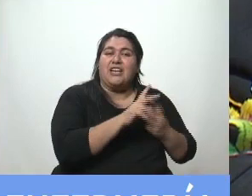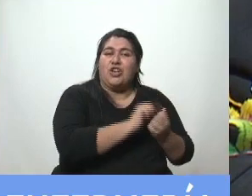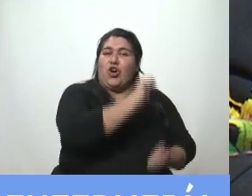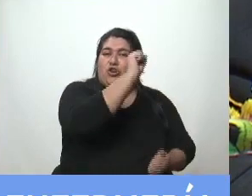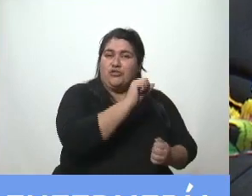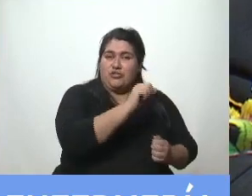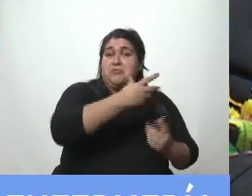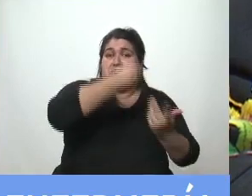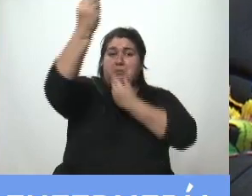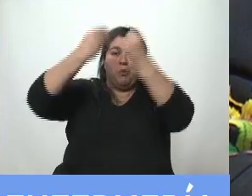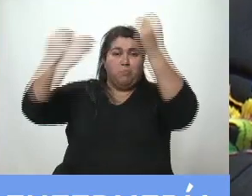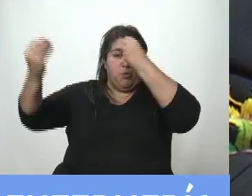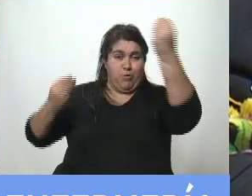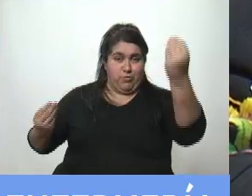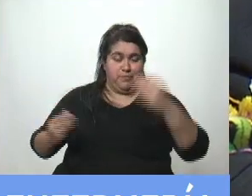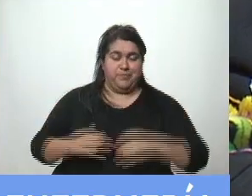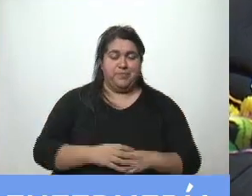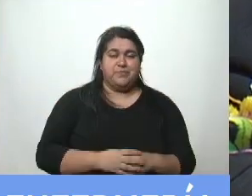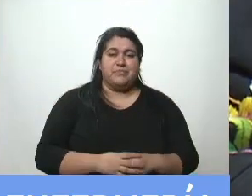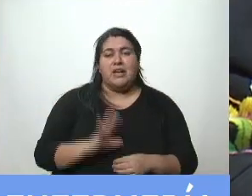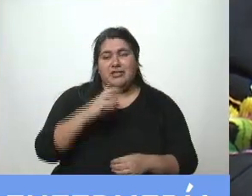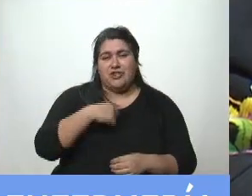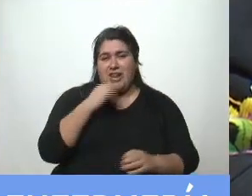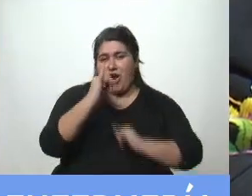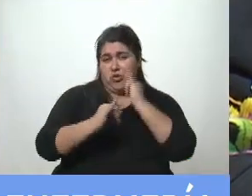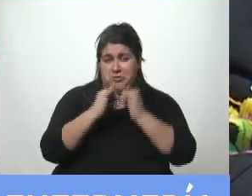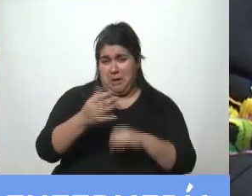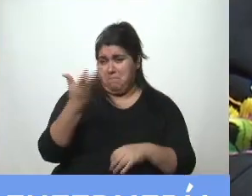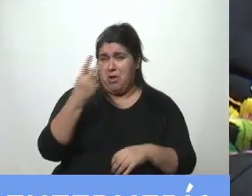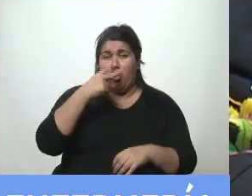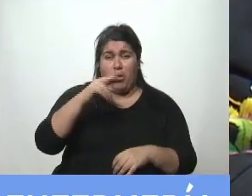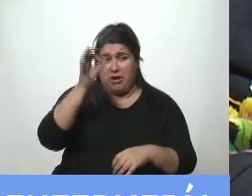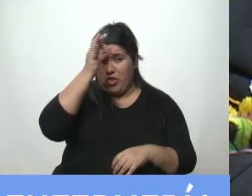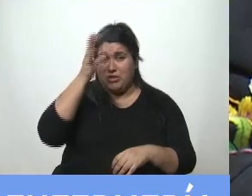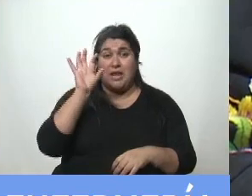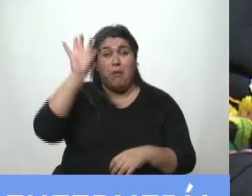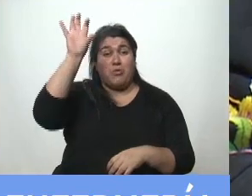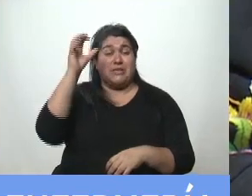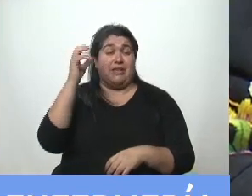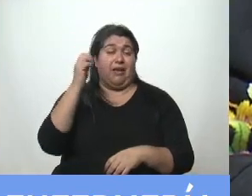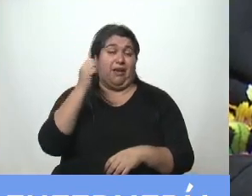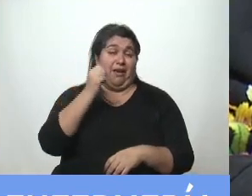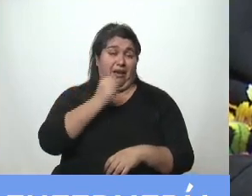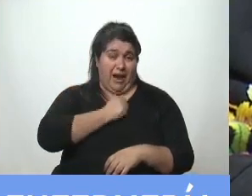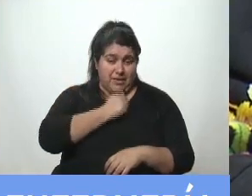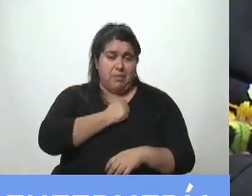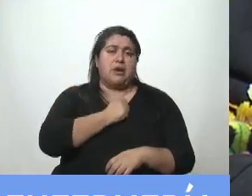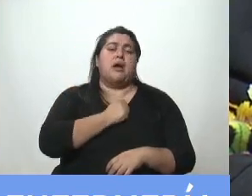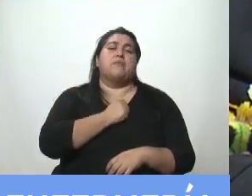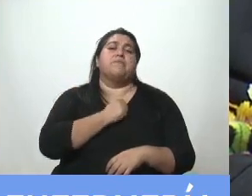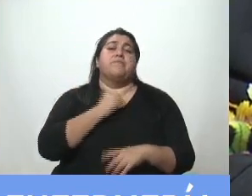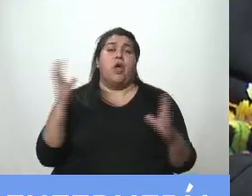enfermeros. Yo quería contar que en el 2012, en la provincia de Catamarca, se firmó un